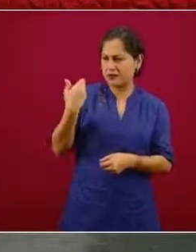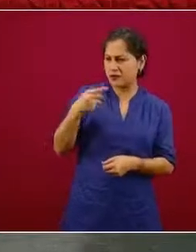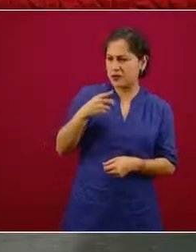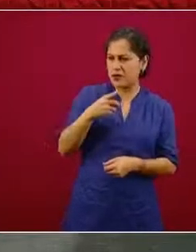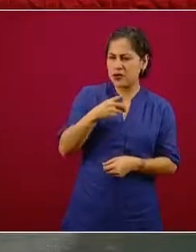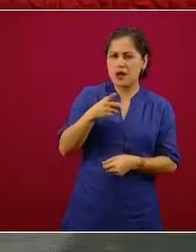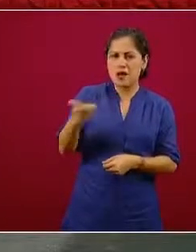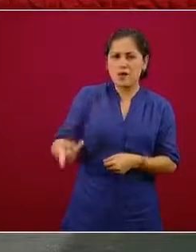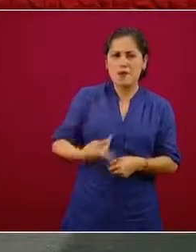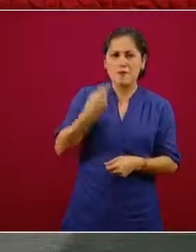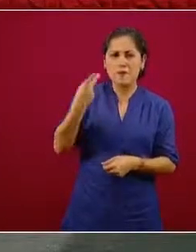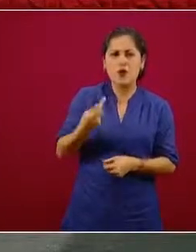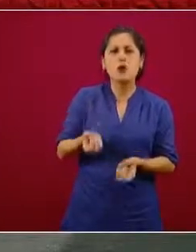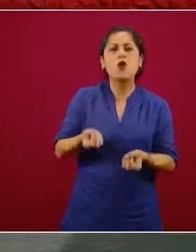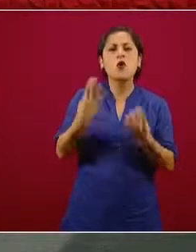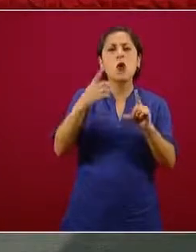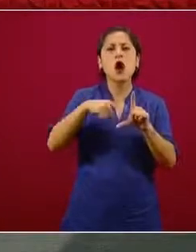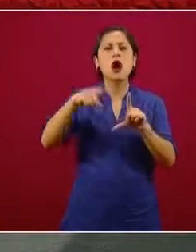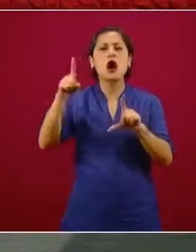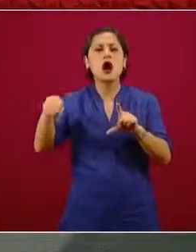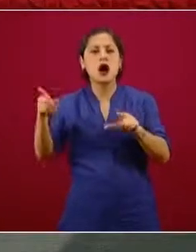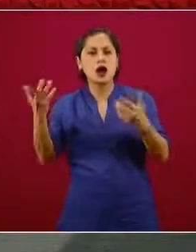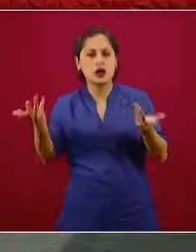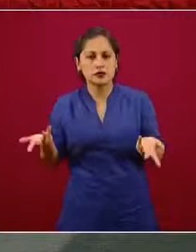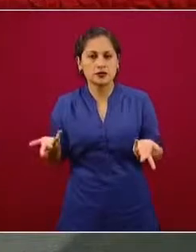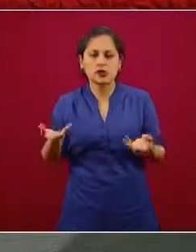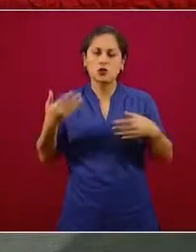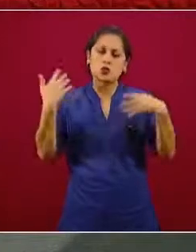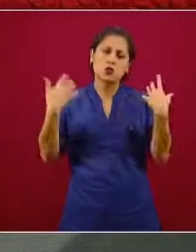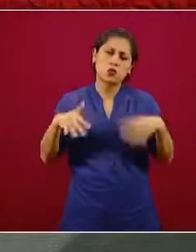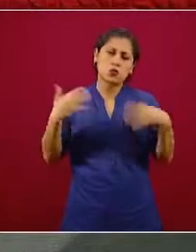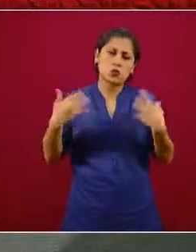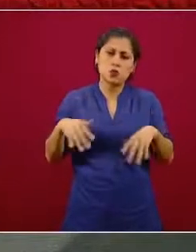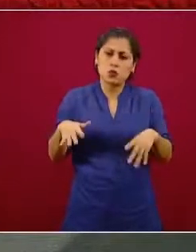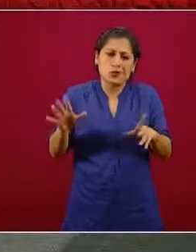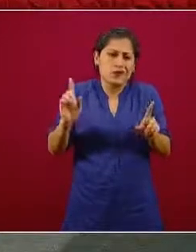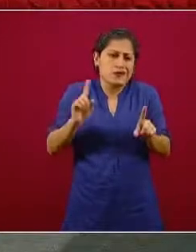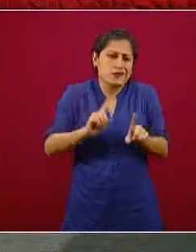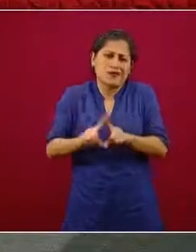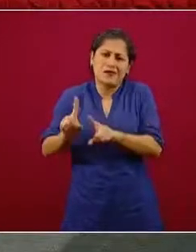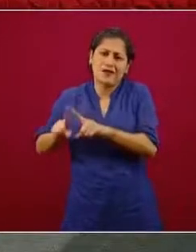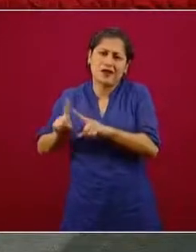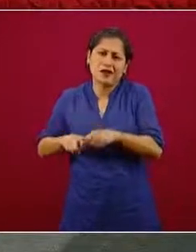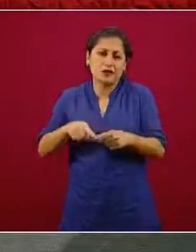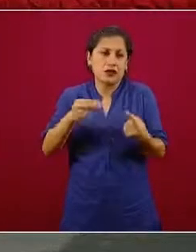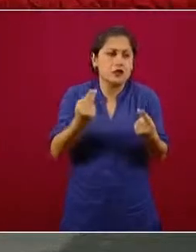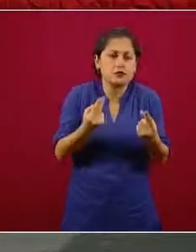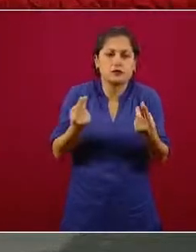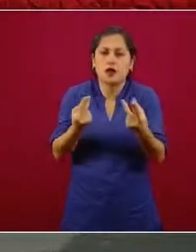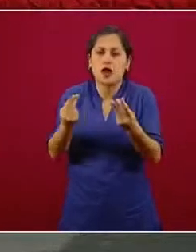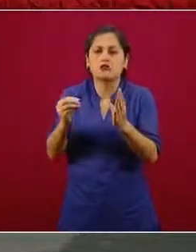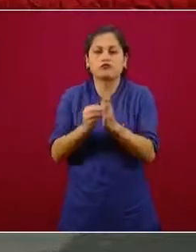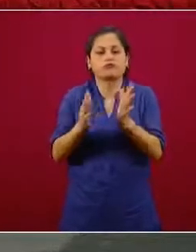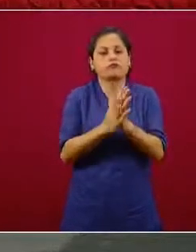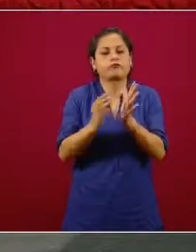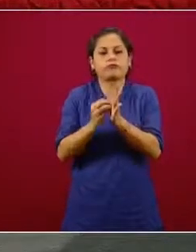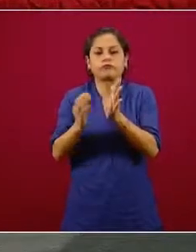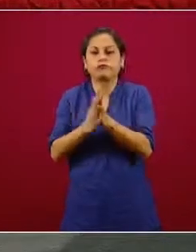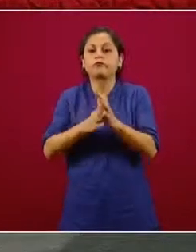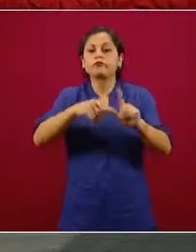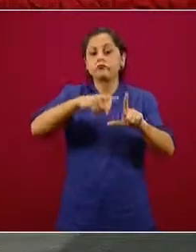hay. Retomo sobre esto, hay tantas como se necesite. Nosotros habitualmente estamos